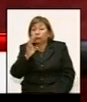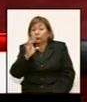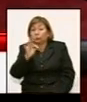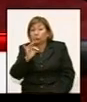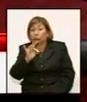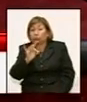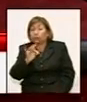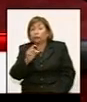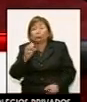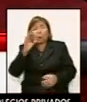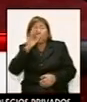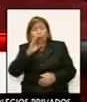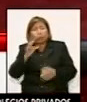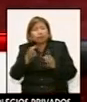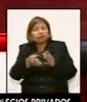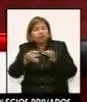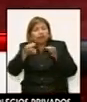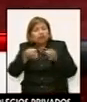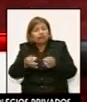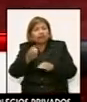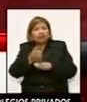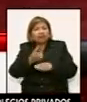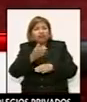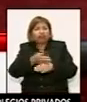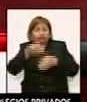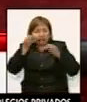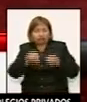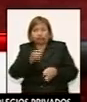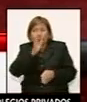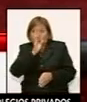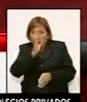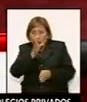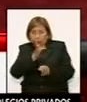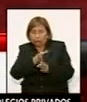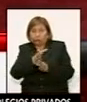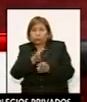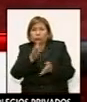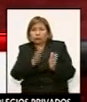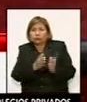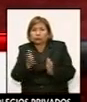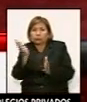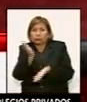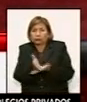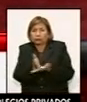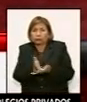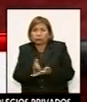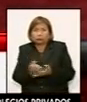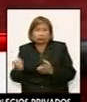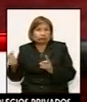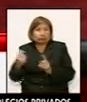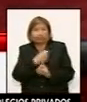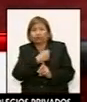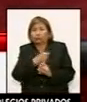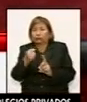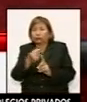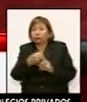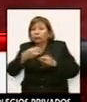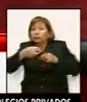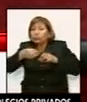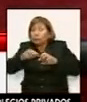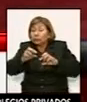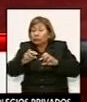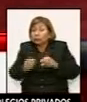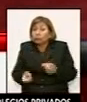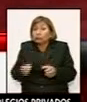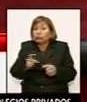busca asegurar el desarrollo célere y efectivo de los procesos que sancionan la violencia, permitiendo la